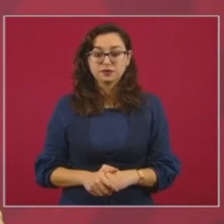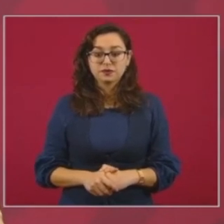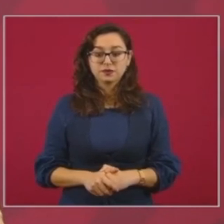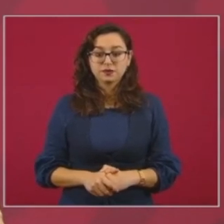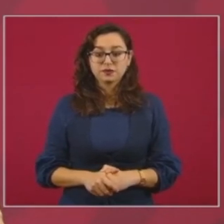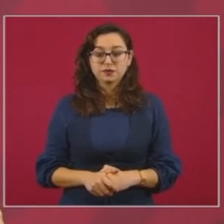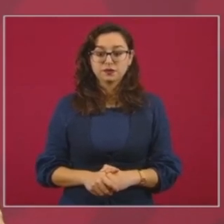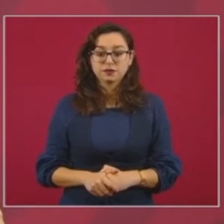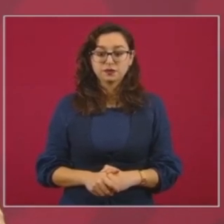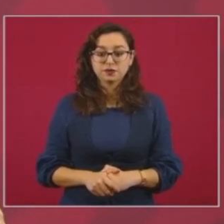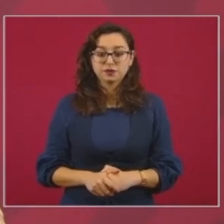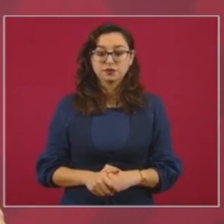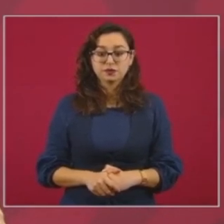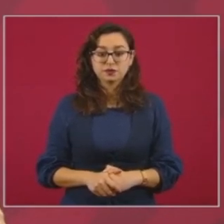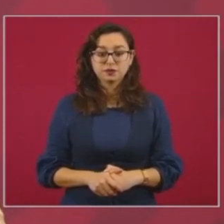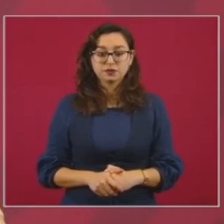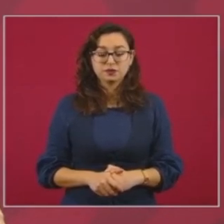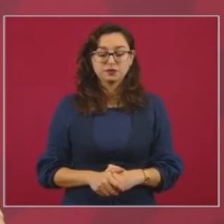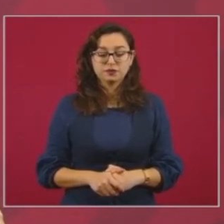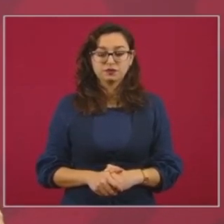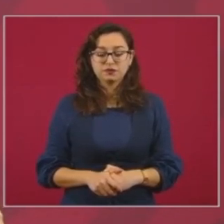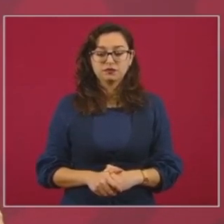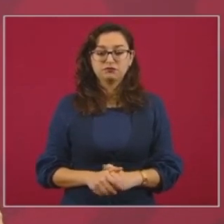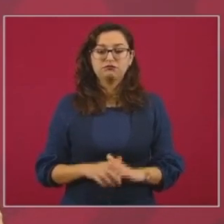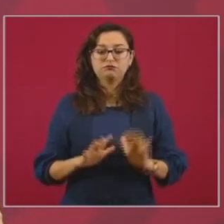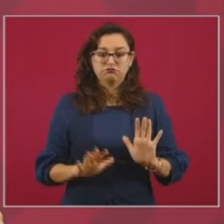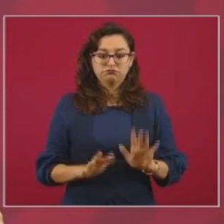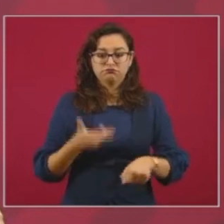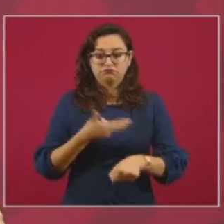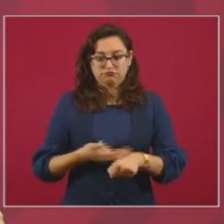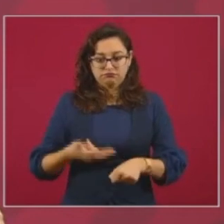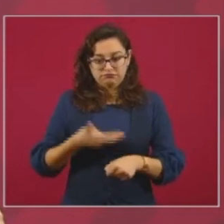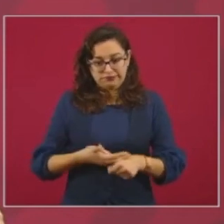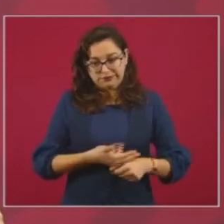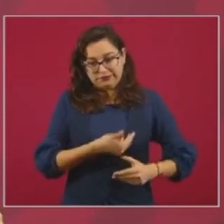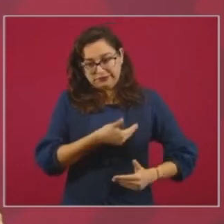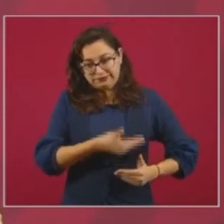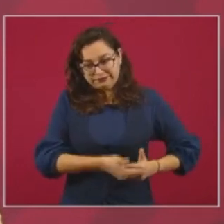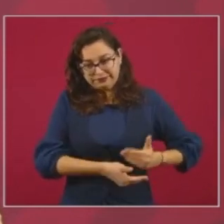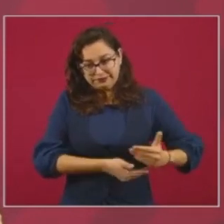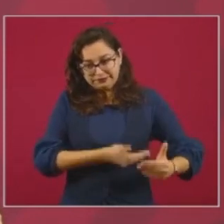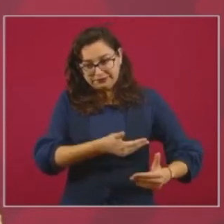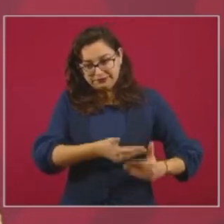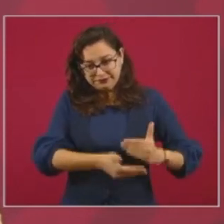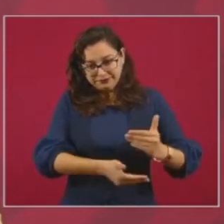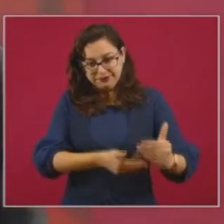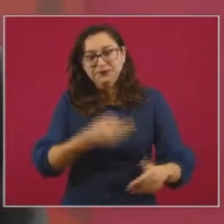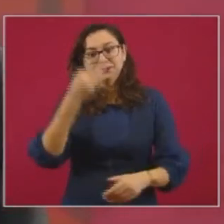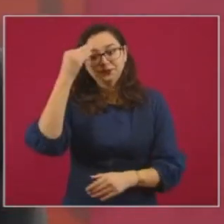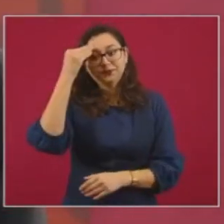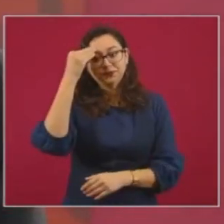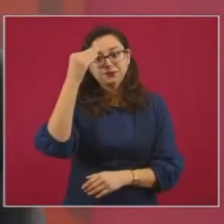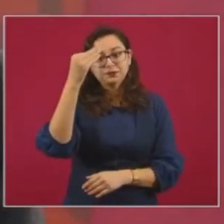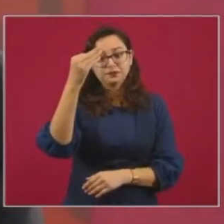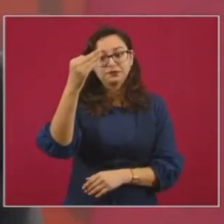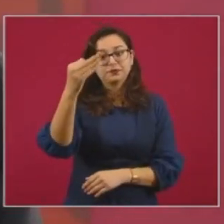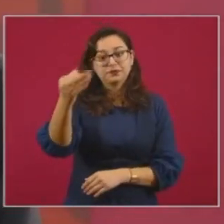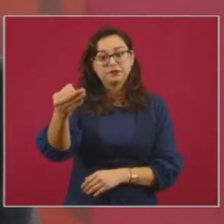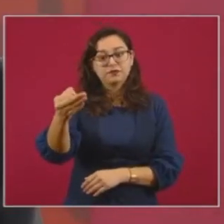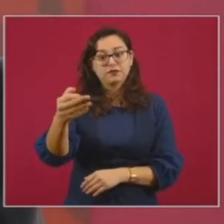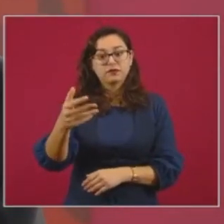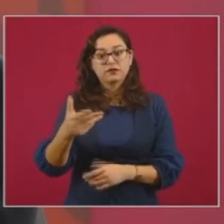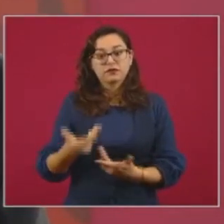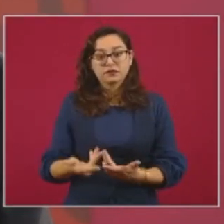Vamos a esperar el trámite, lleva su tiempo,